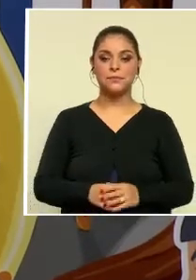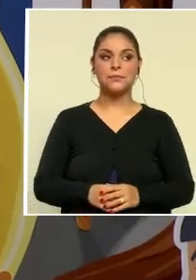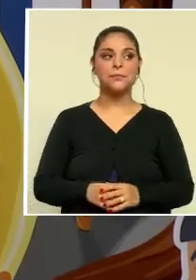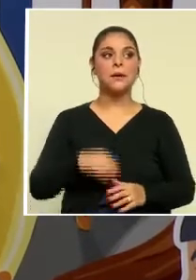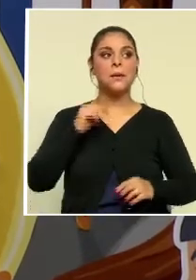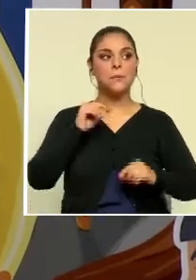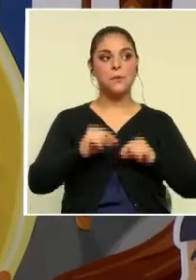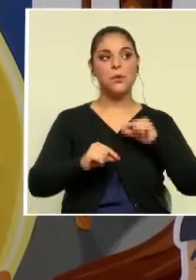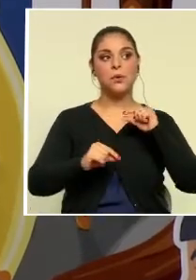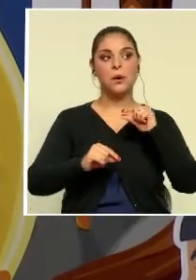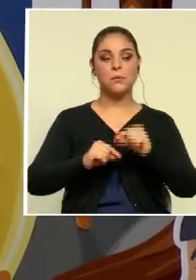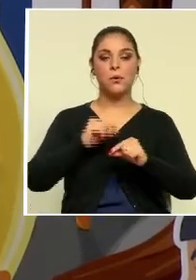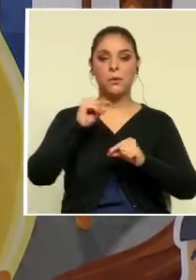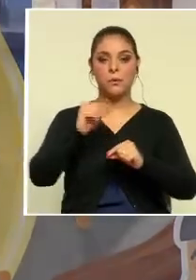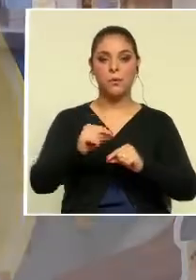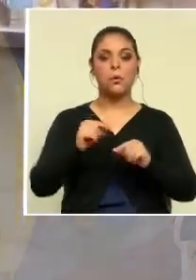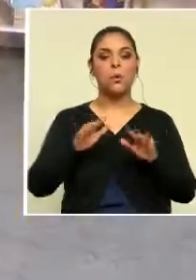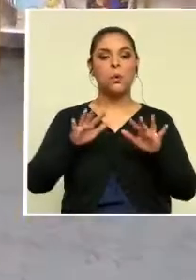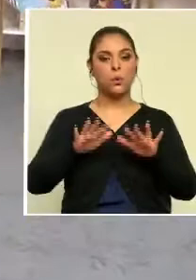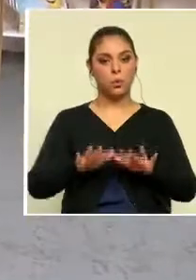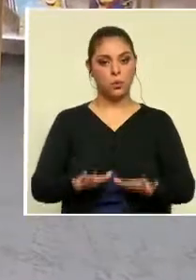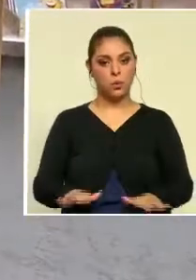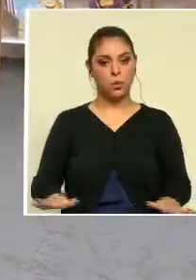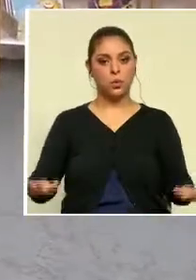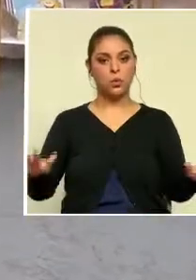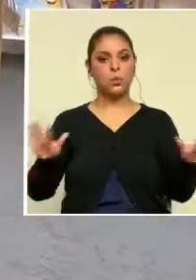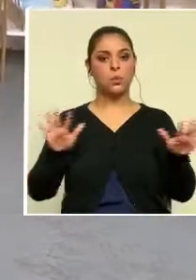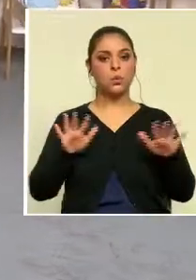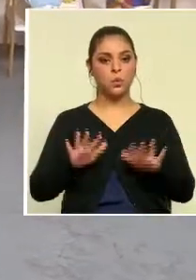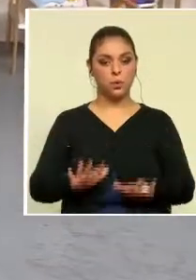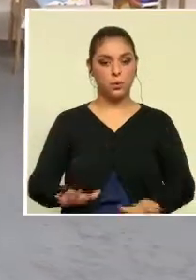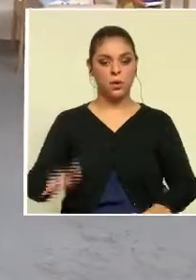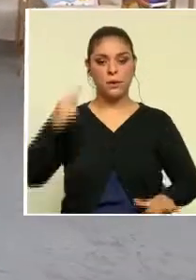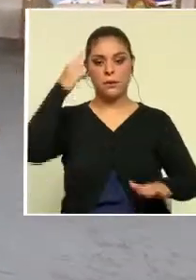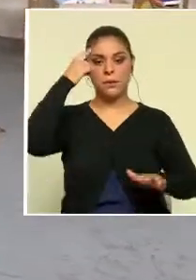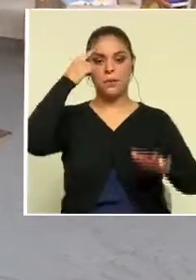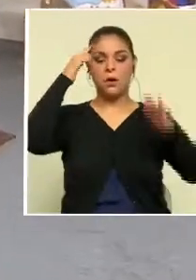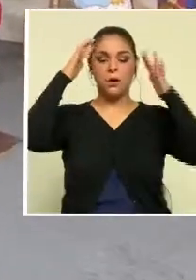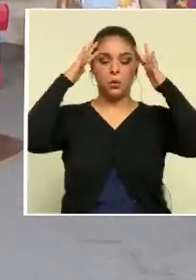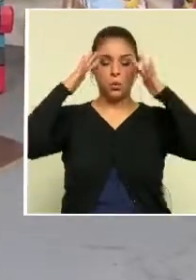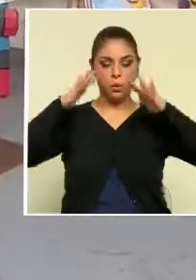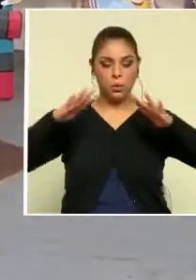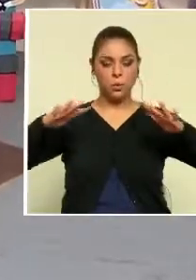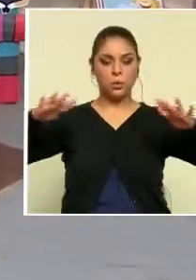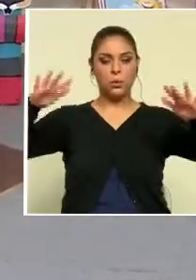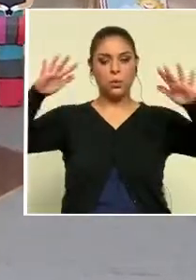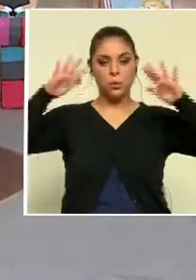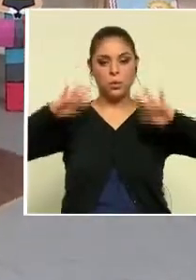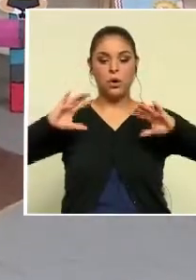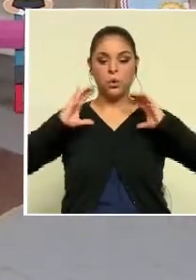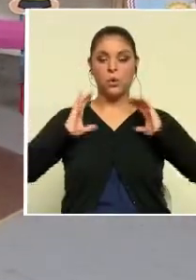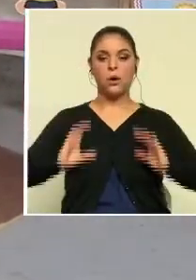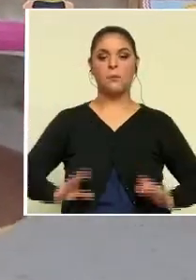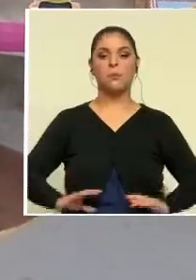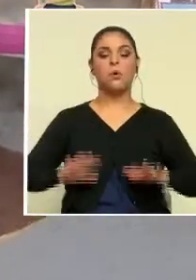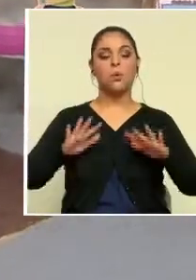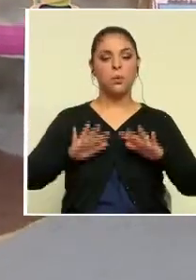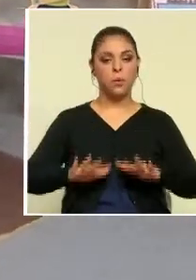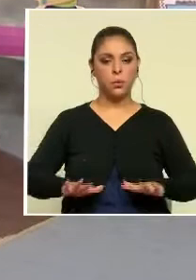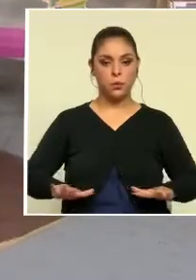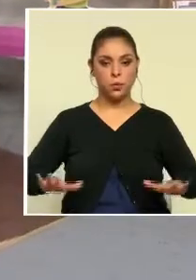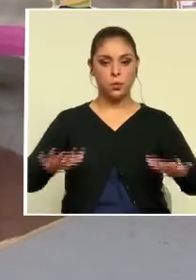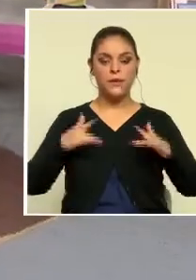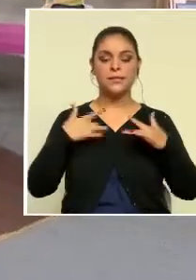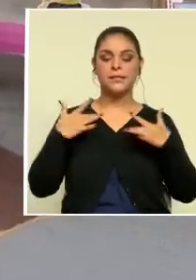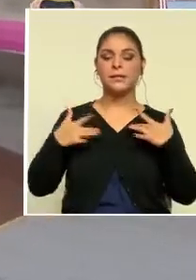poco a poco ir relajando nuestra mente nuestro cuerpo para sentirnos cómodos y